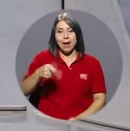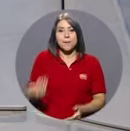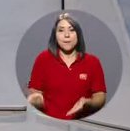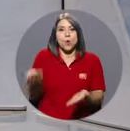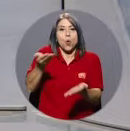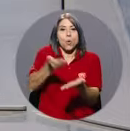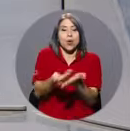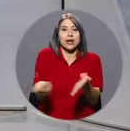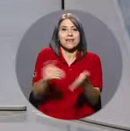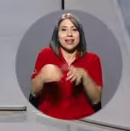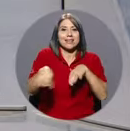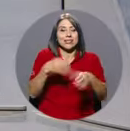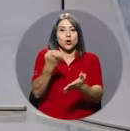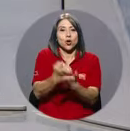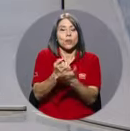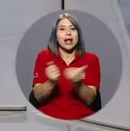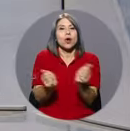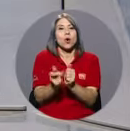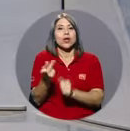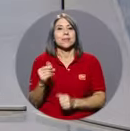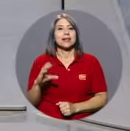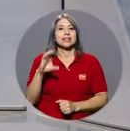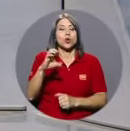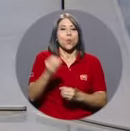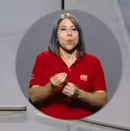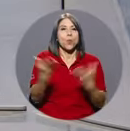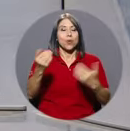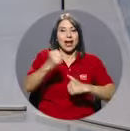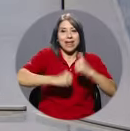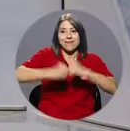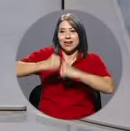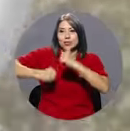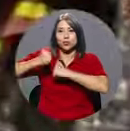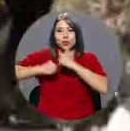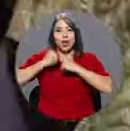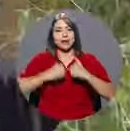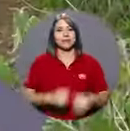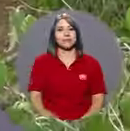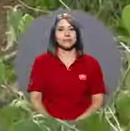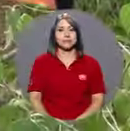reactivación económica mediante la inversión pública en infraestructura.